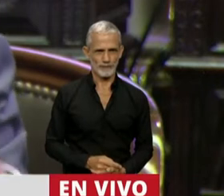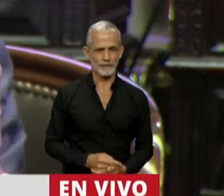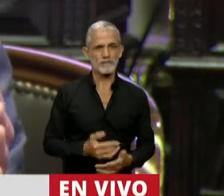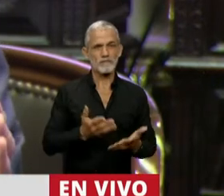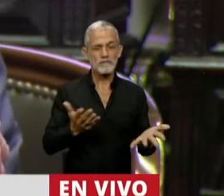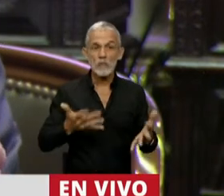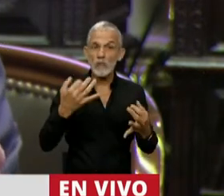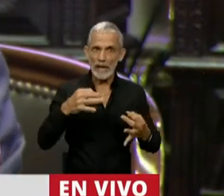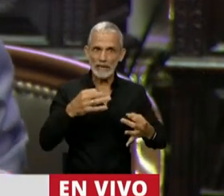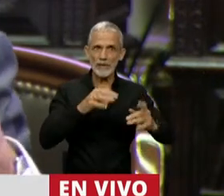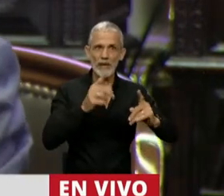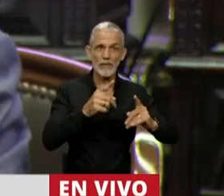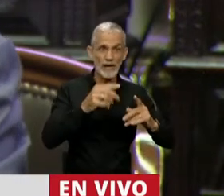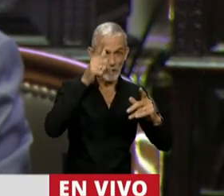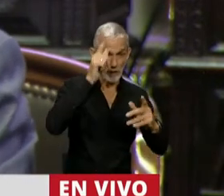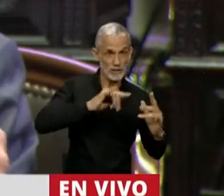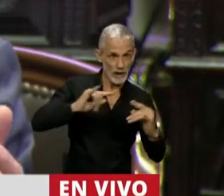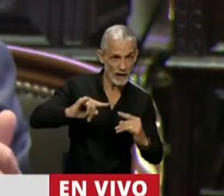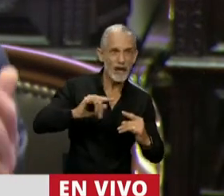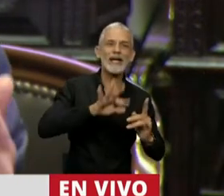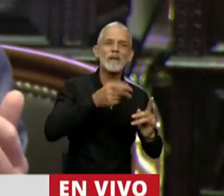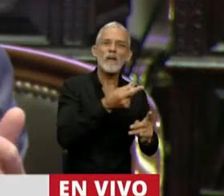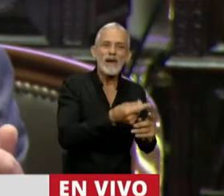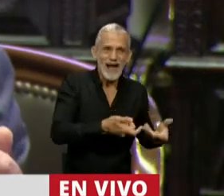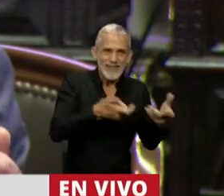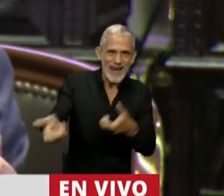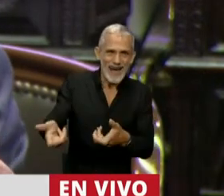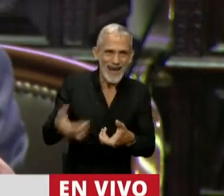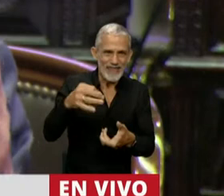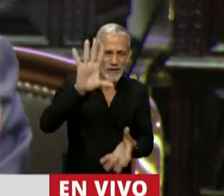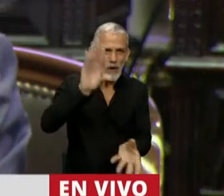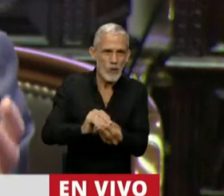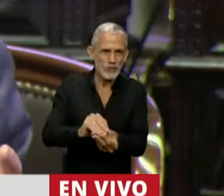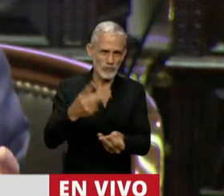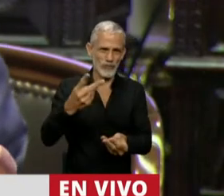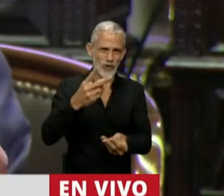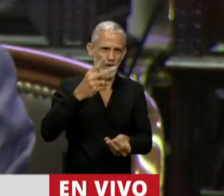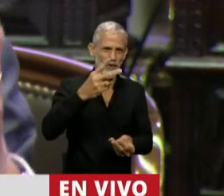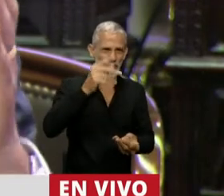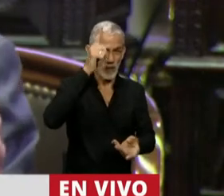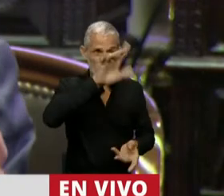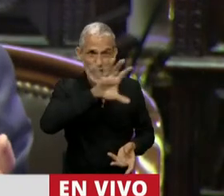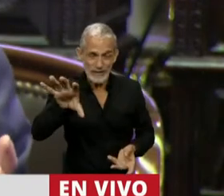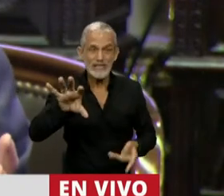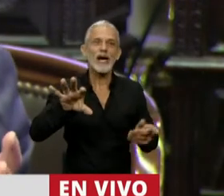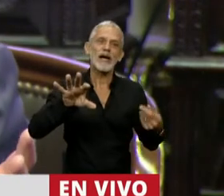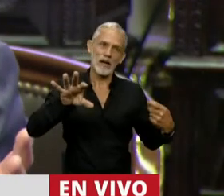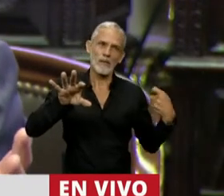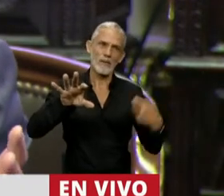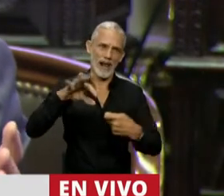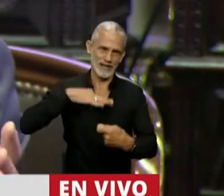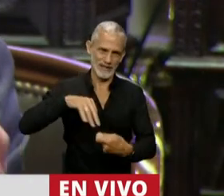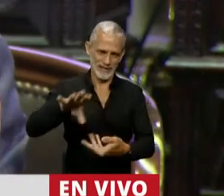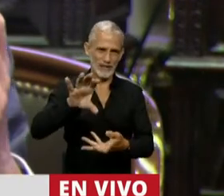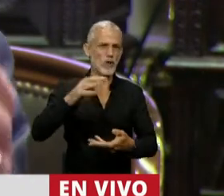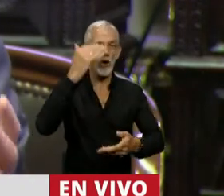Entonces tiene que haber transferencia de recursos y por eso las hubo en el pasado. Pero ¿qué dispone además? ¿Cuáles son los principios de la